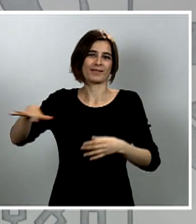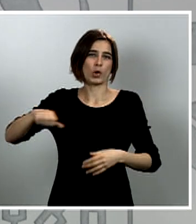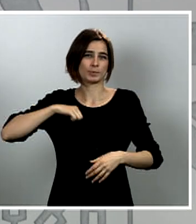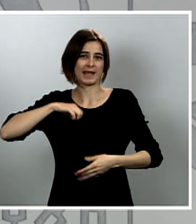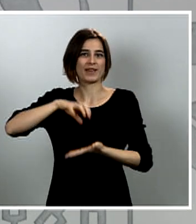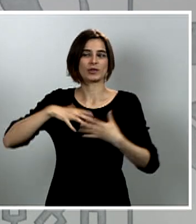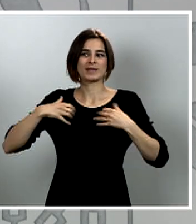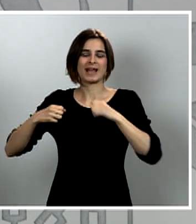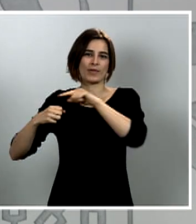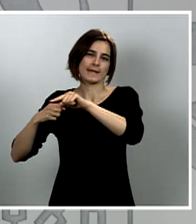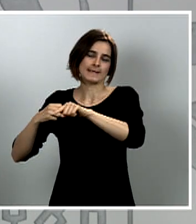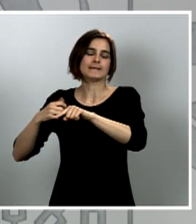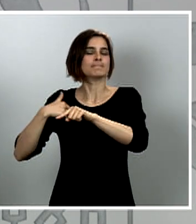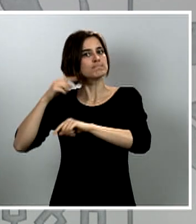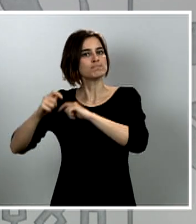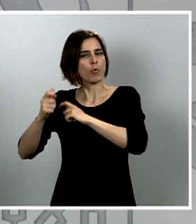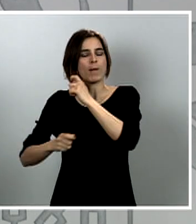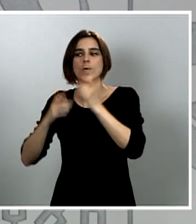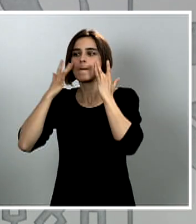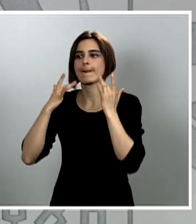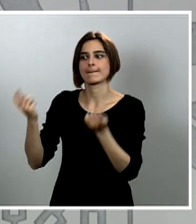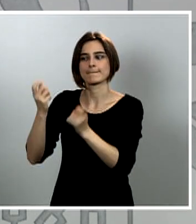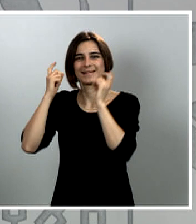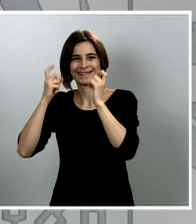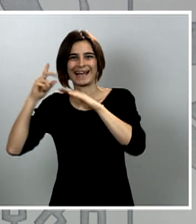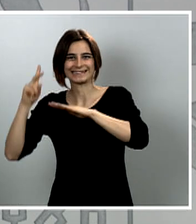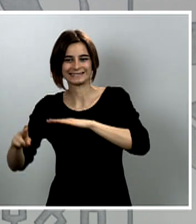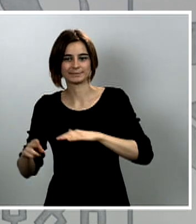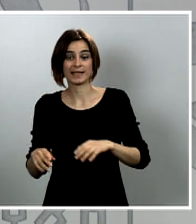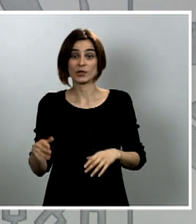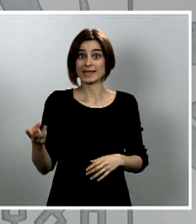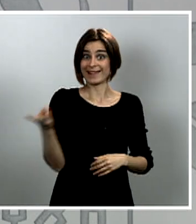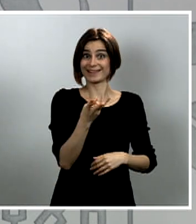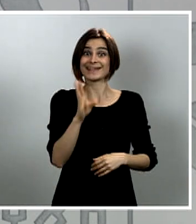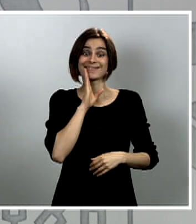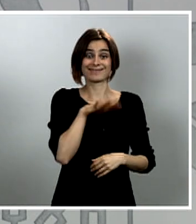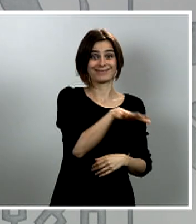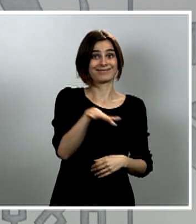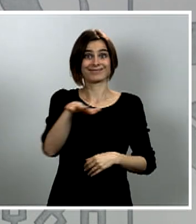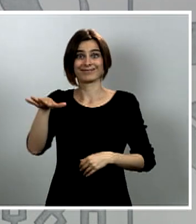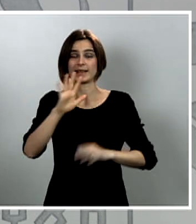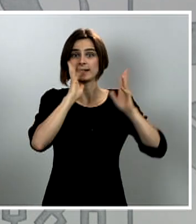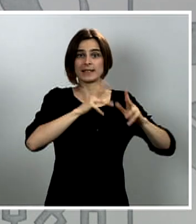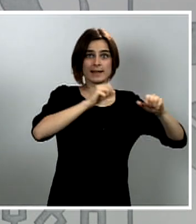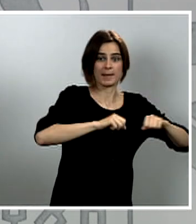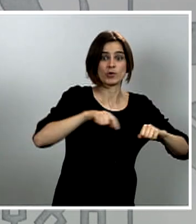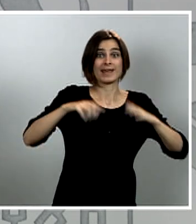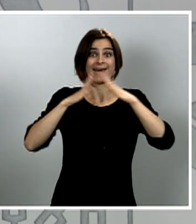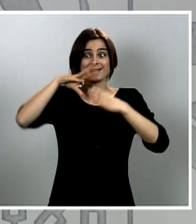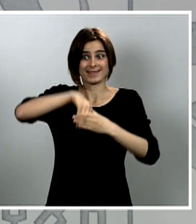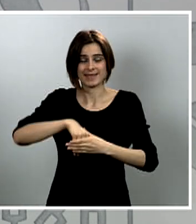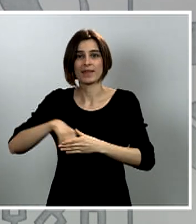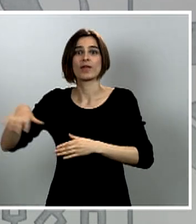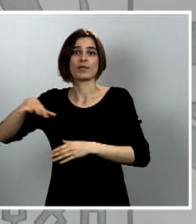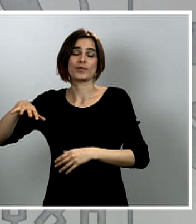ambientes podemos explicar la gran mayoría de las transmisiones y probablemente lo que vamos a ver en los próximos días, que representará